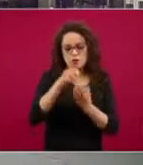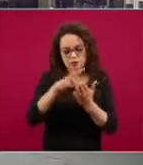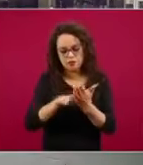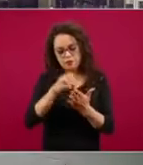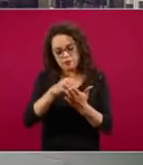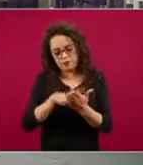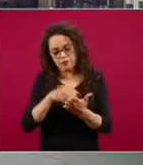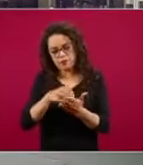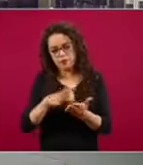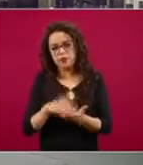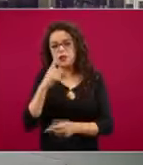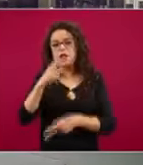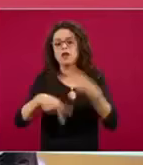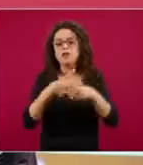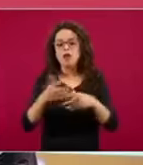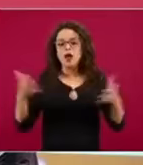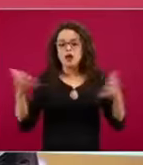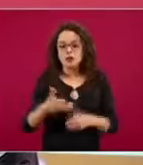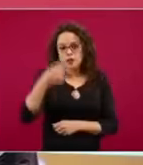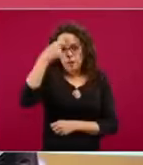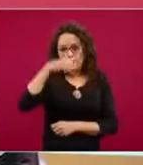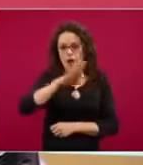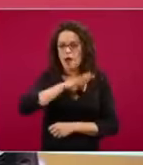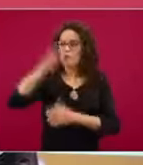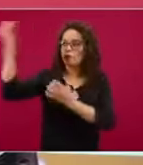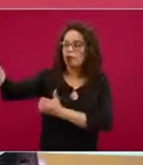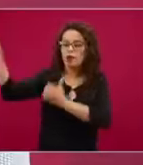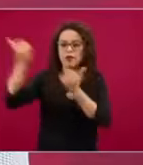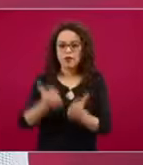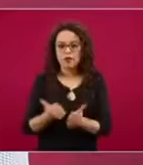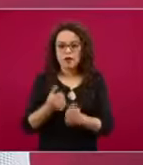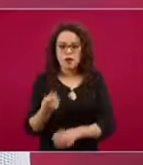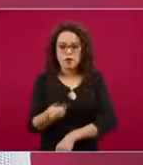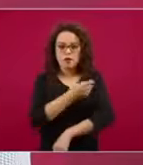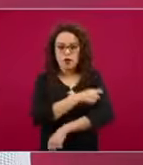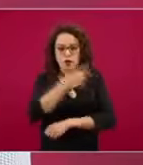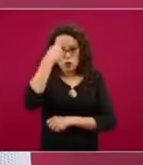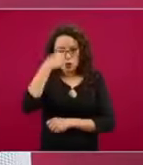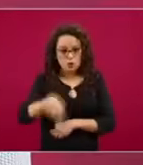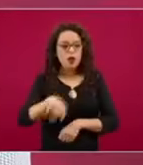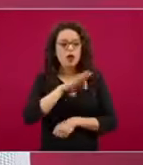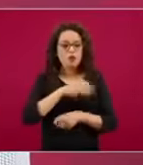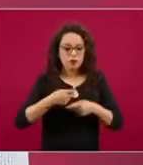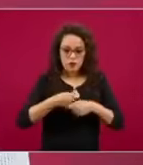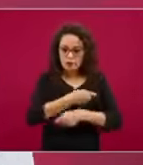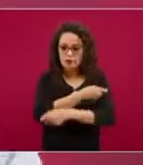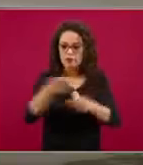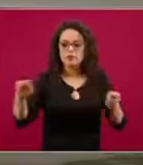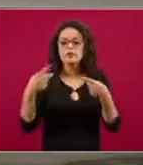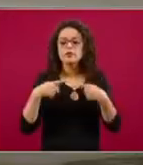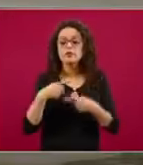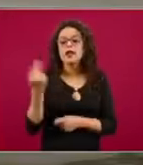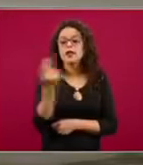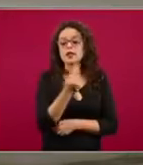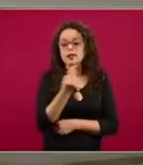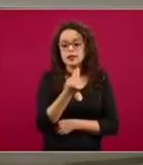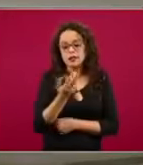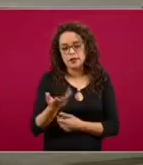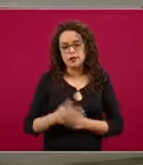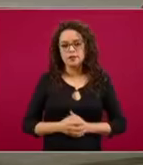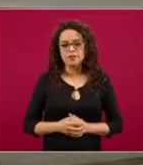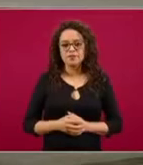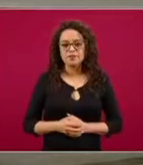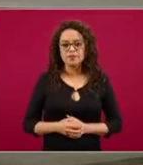se llevaría a cabo para hacer ahora sí que llegar la vacuna a la persona que la requiere. ¿Sí? Bueno, pues muchas